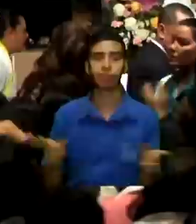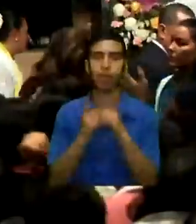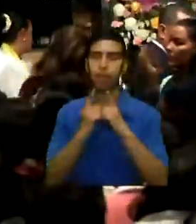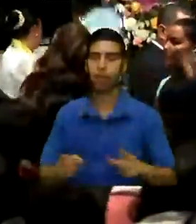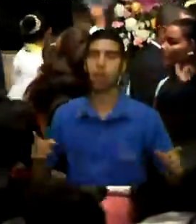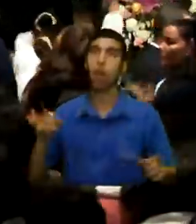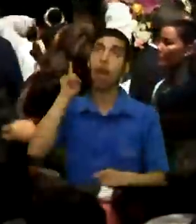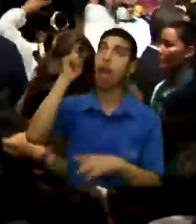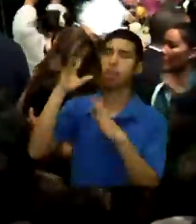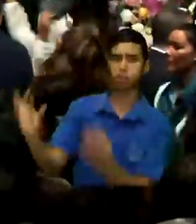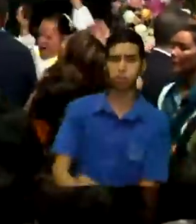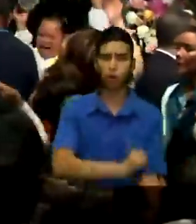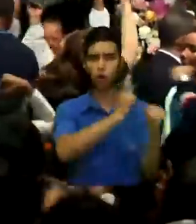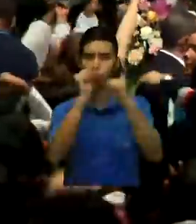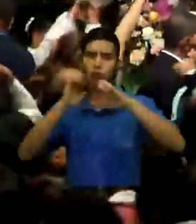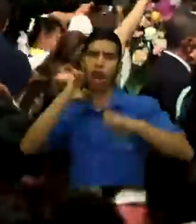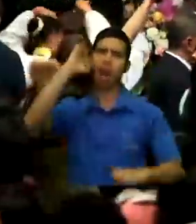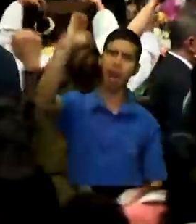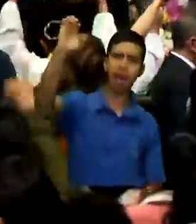Poderoso,